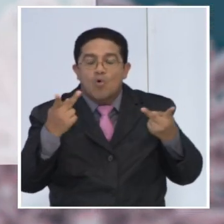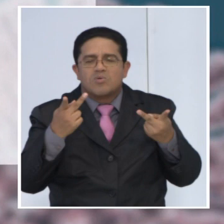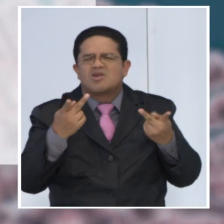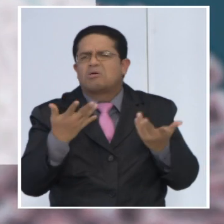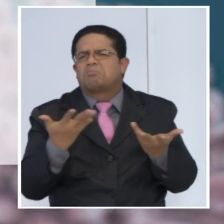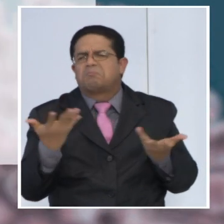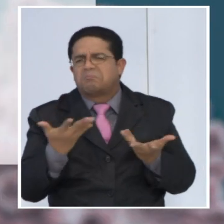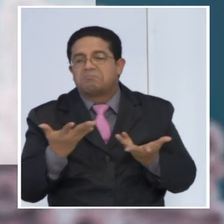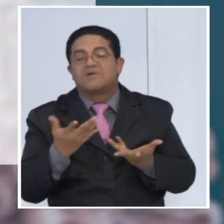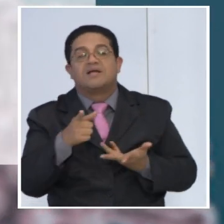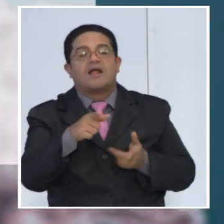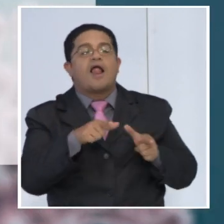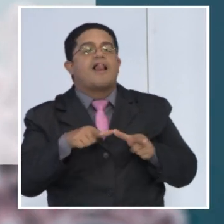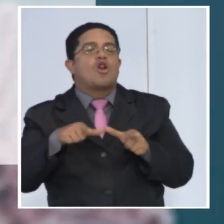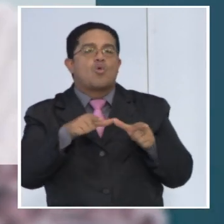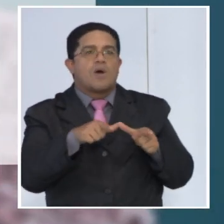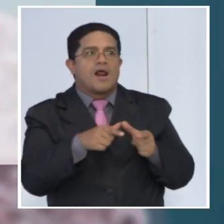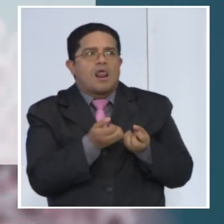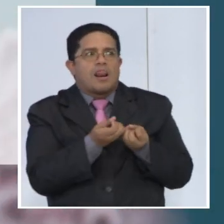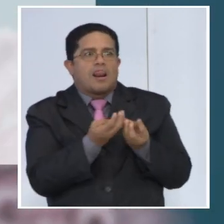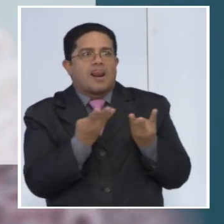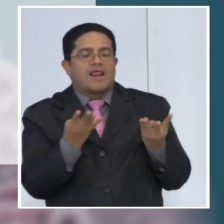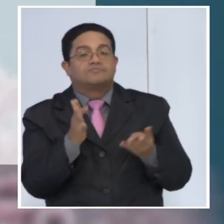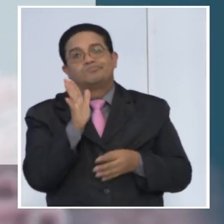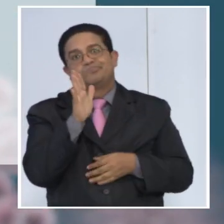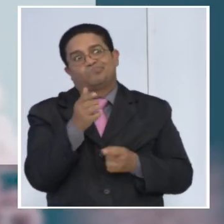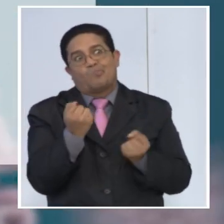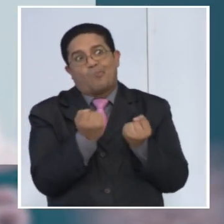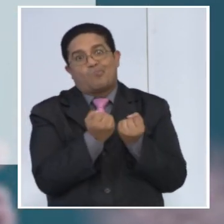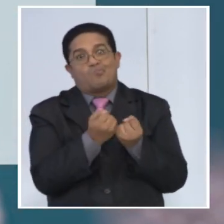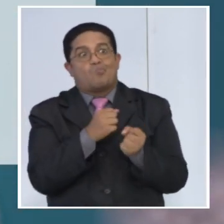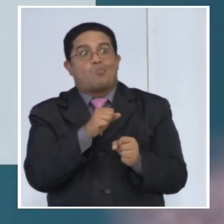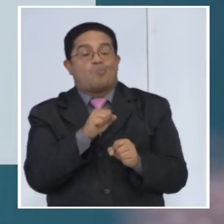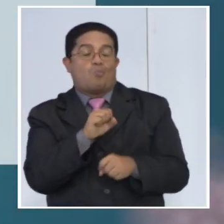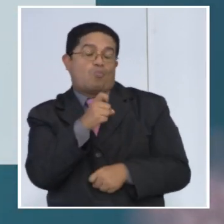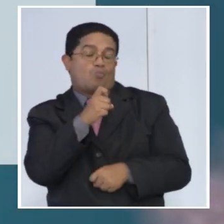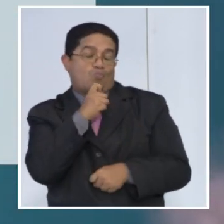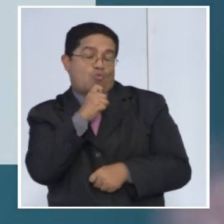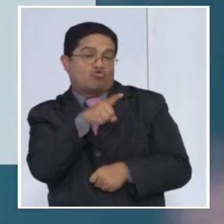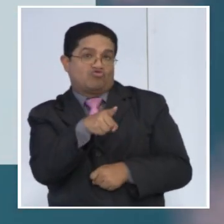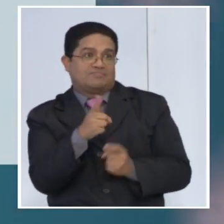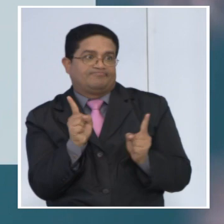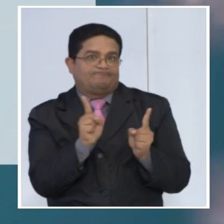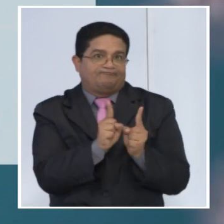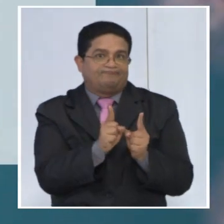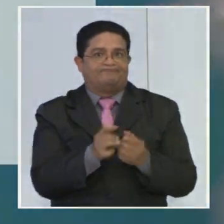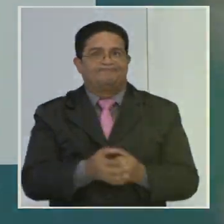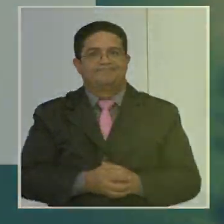principalmente en lugares donde el distanciamiento social pueda ser difícil de mantener.